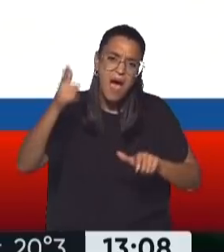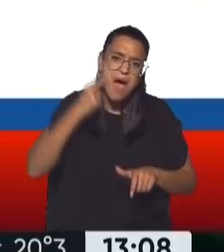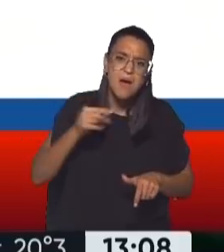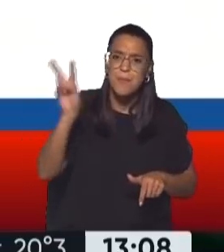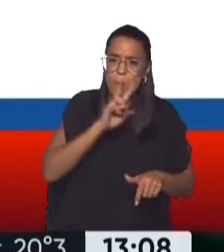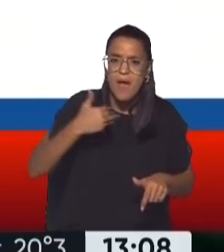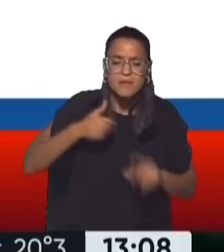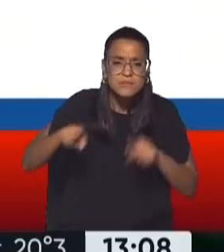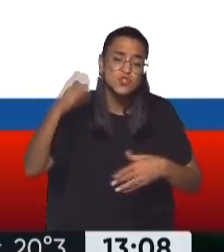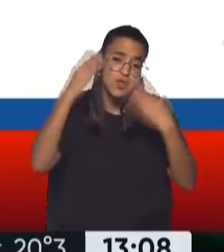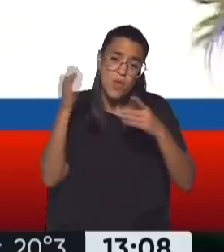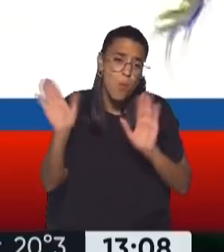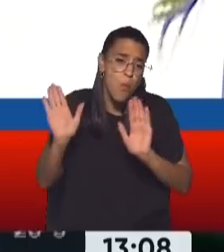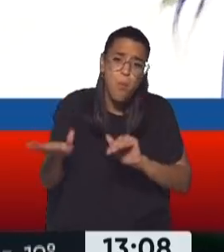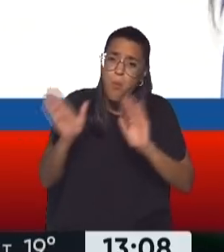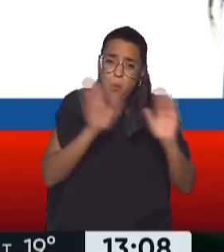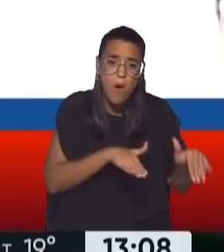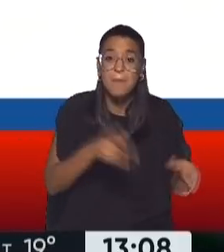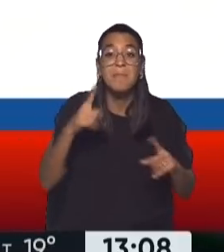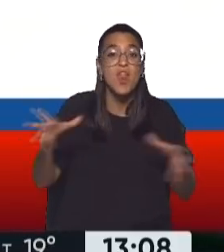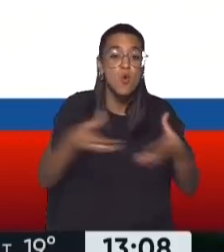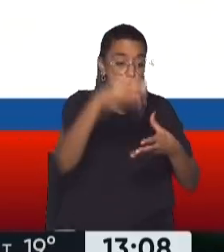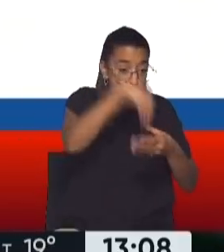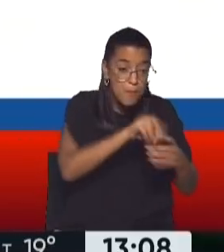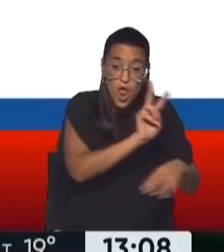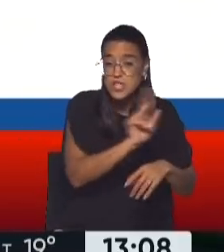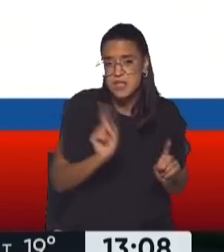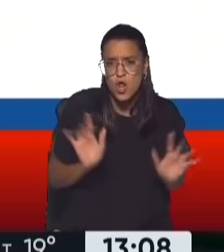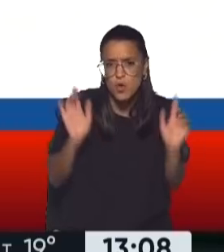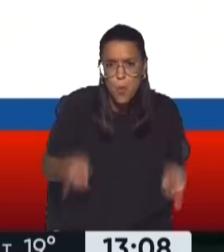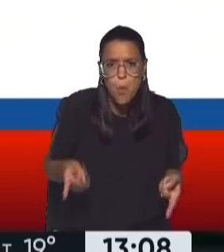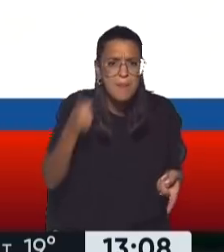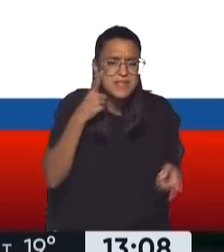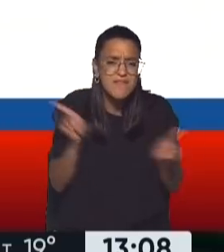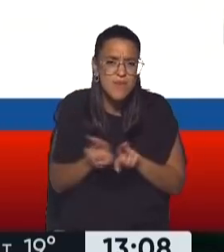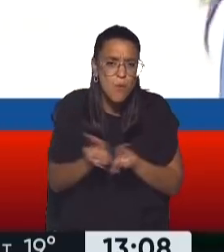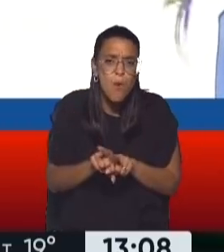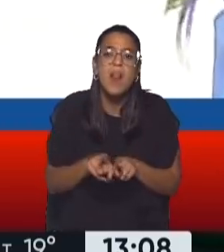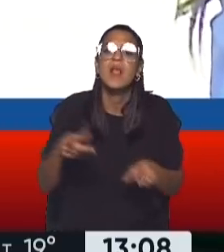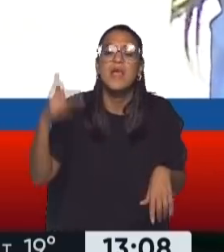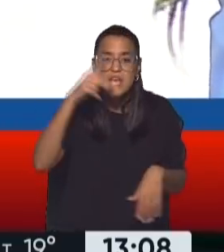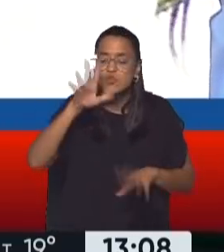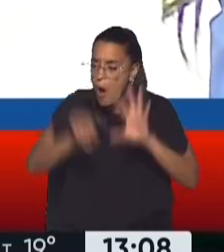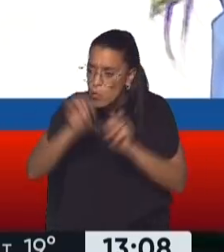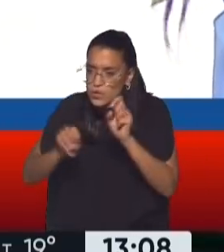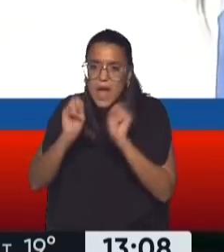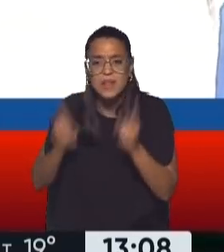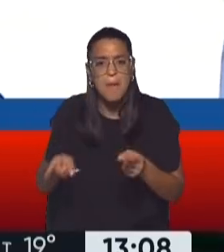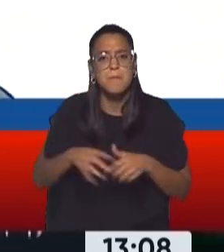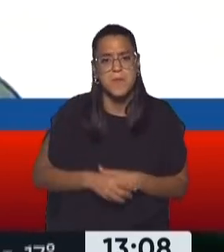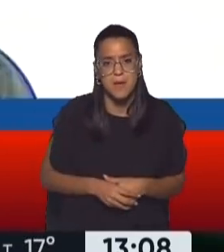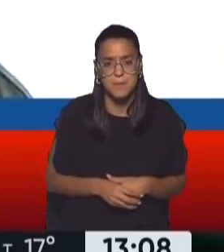y muchísimas argentinas que soñaban lo mismo sin ser peronistas. y Néstor también los fue a buscar. Y